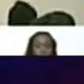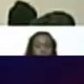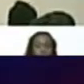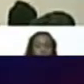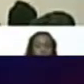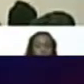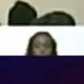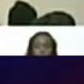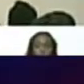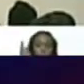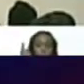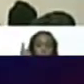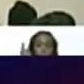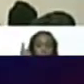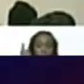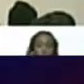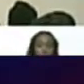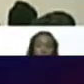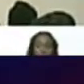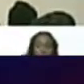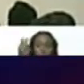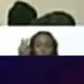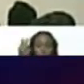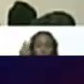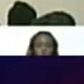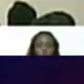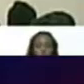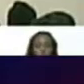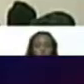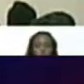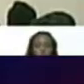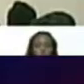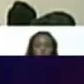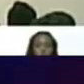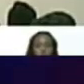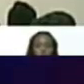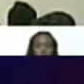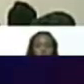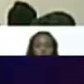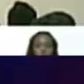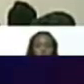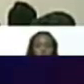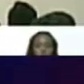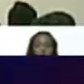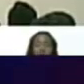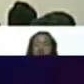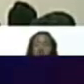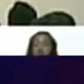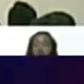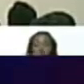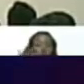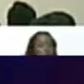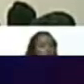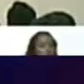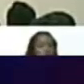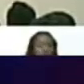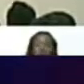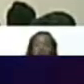El primero y segundo lugar son datos